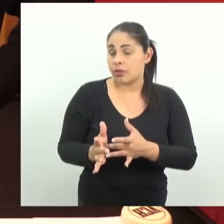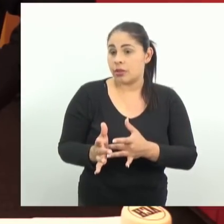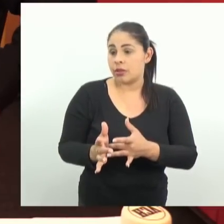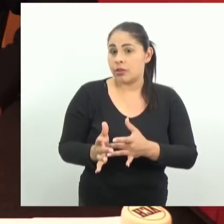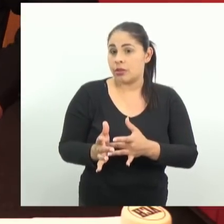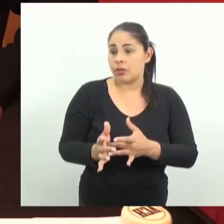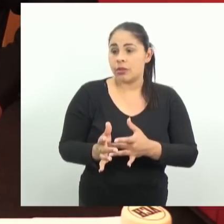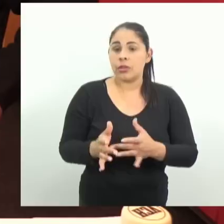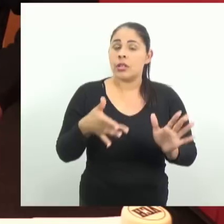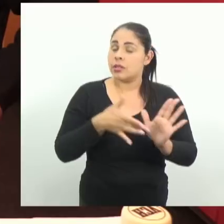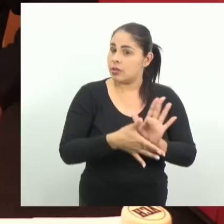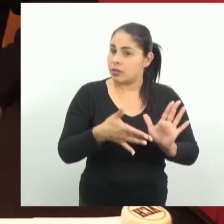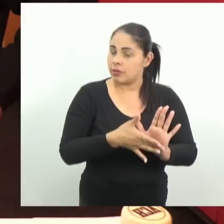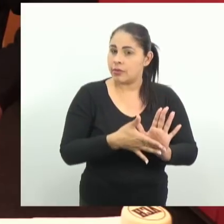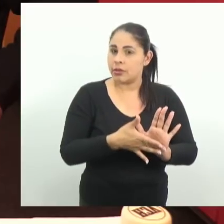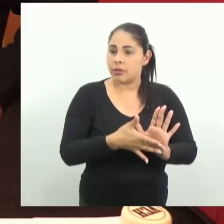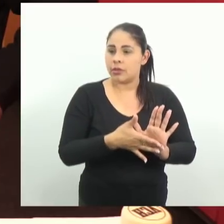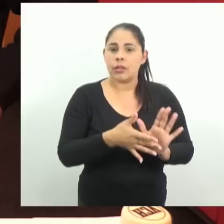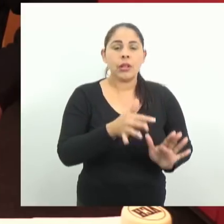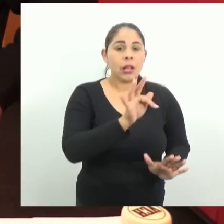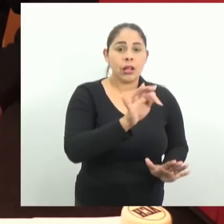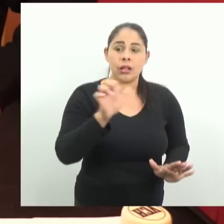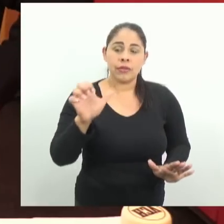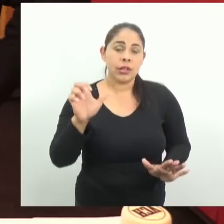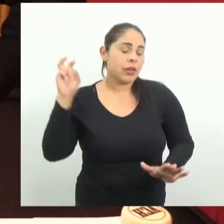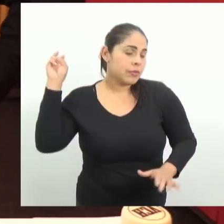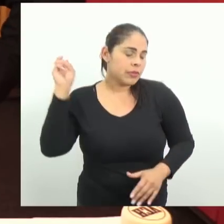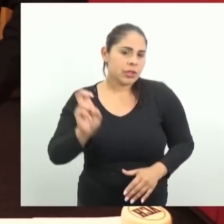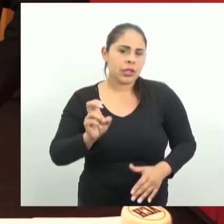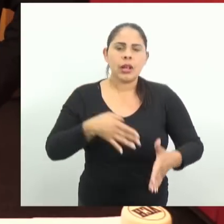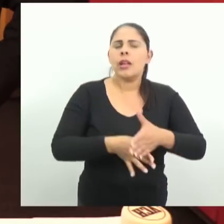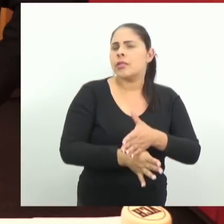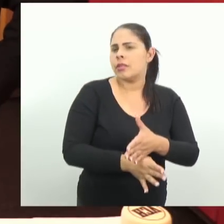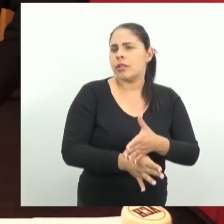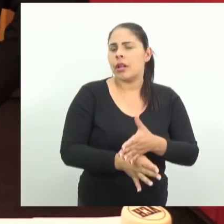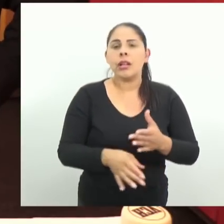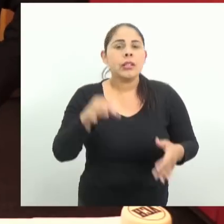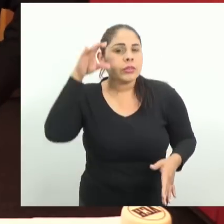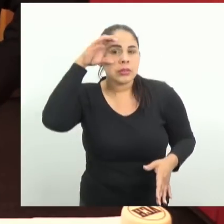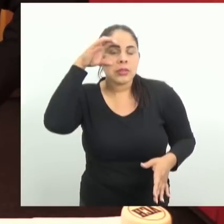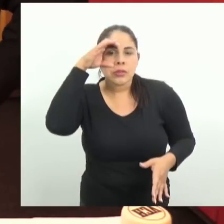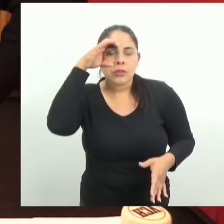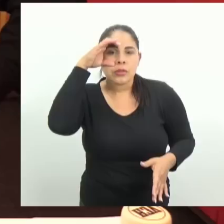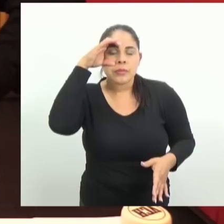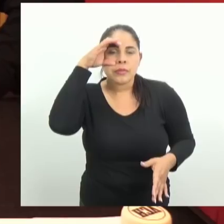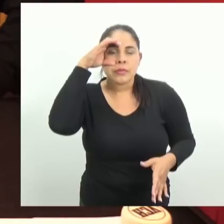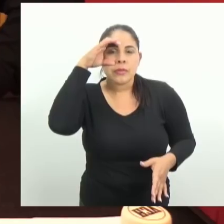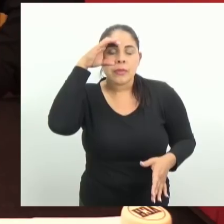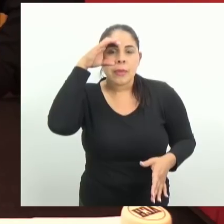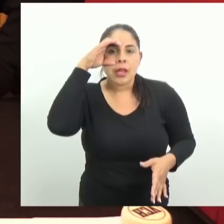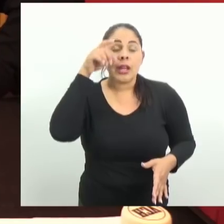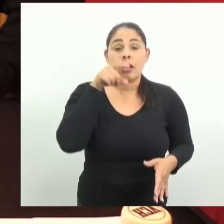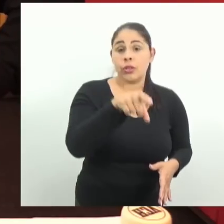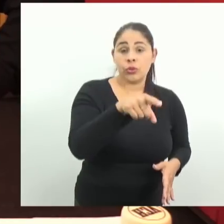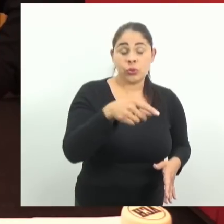Así que la fe es por el oír. ¿Qué significa? Que yo mismo me tengo que leer la Biblia en voz